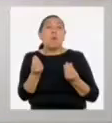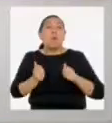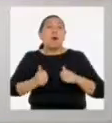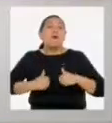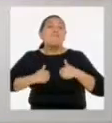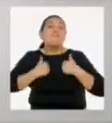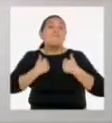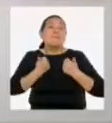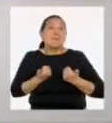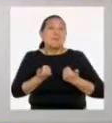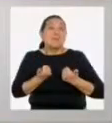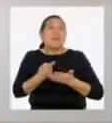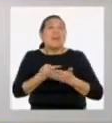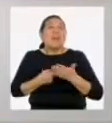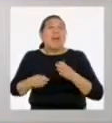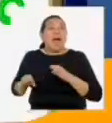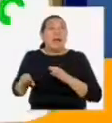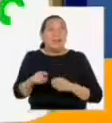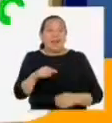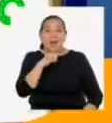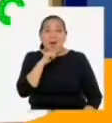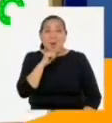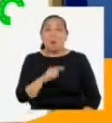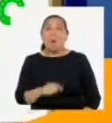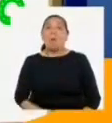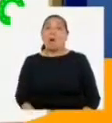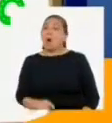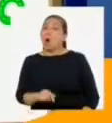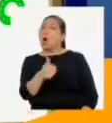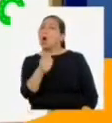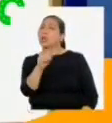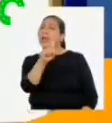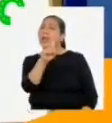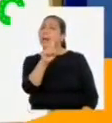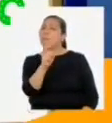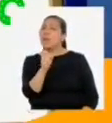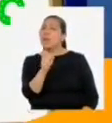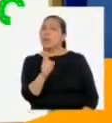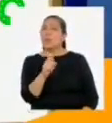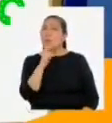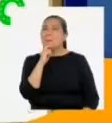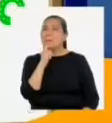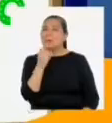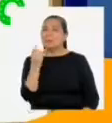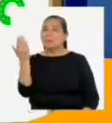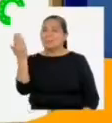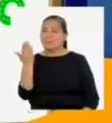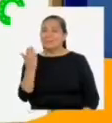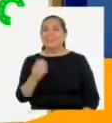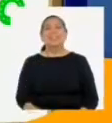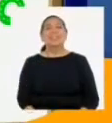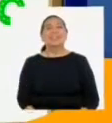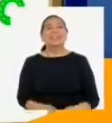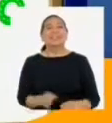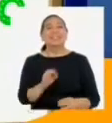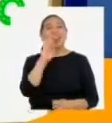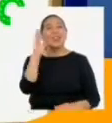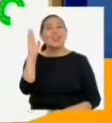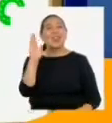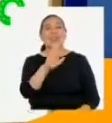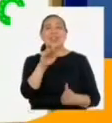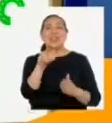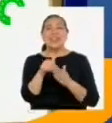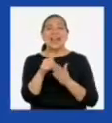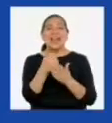de cómo vivieron y a qué se dedicaron. Nos llegó otra pregunta de la ciudad de Ayacucho. Bienvenido, Axel, y saludos a